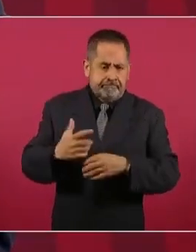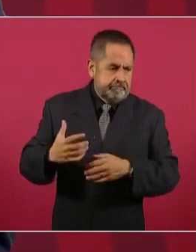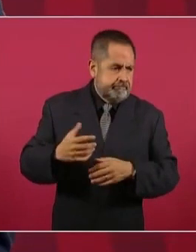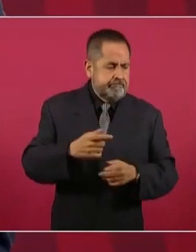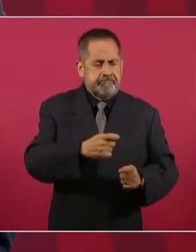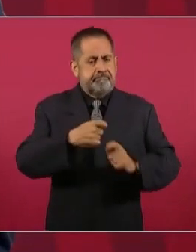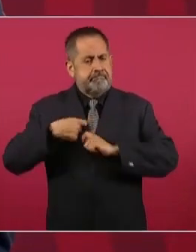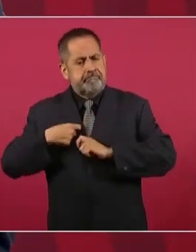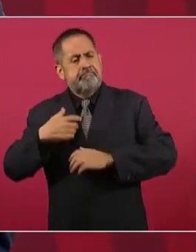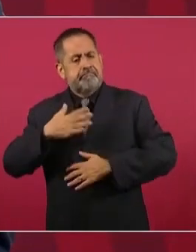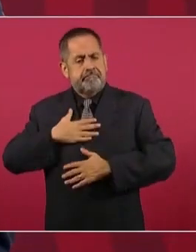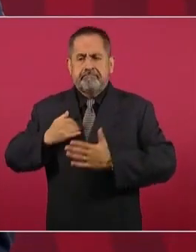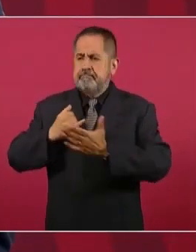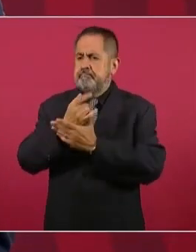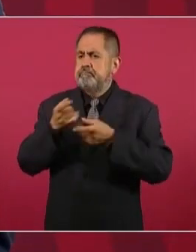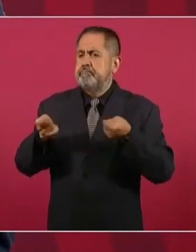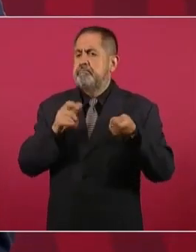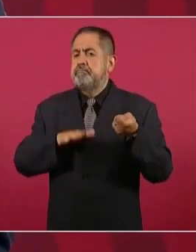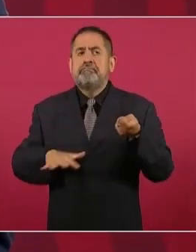federalización.